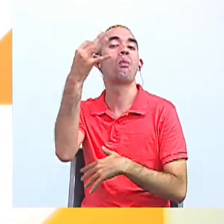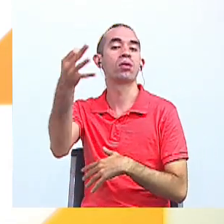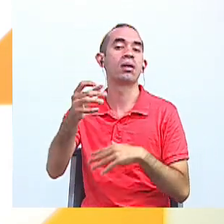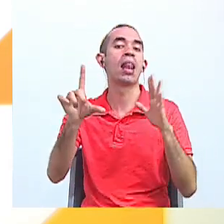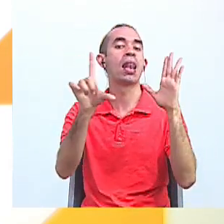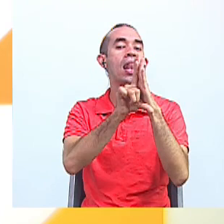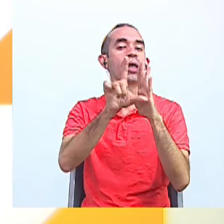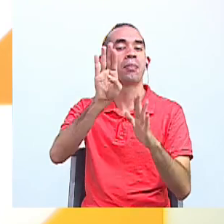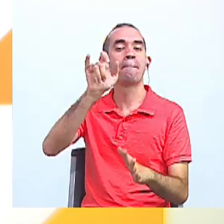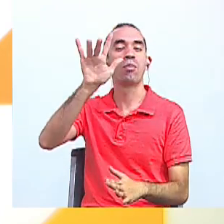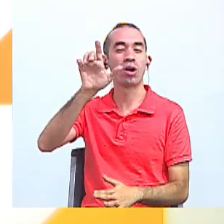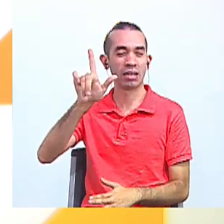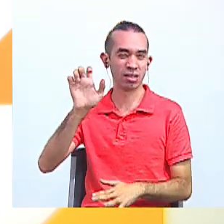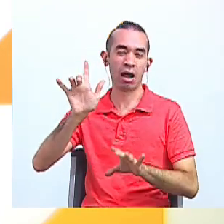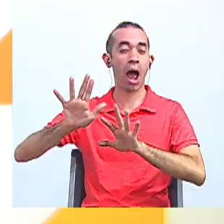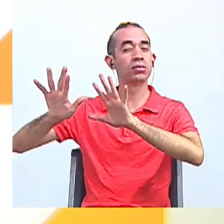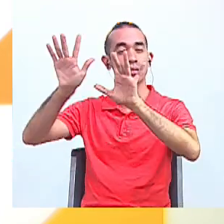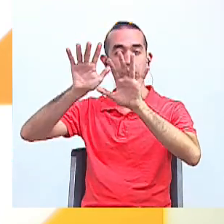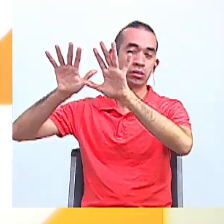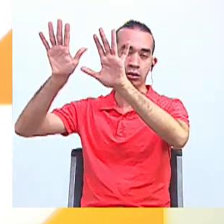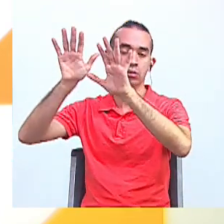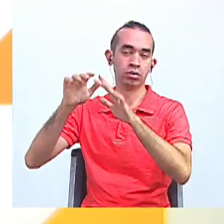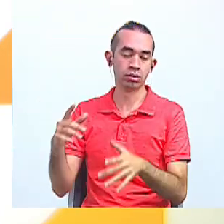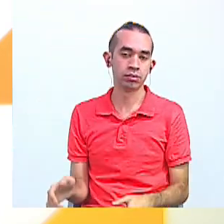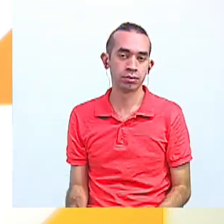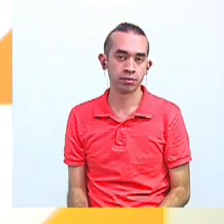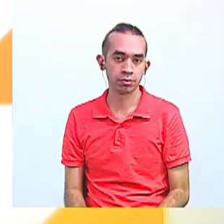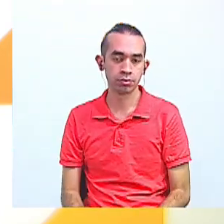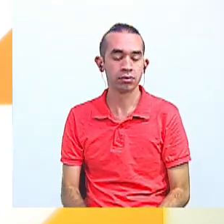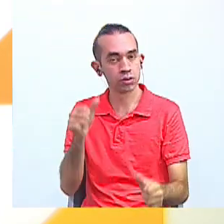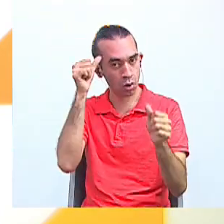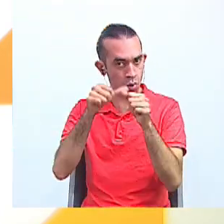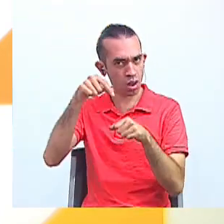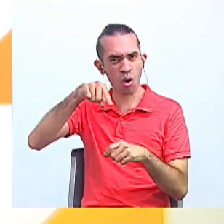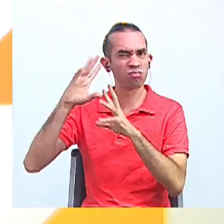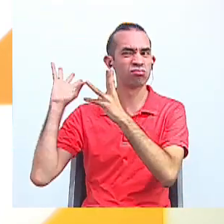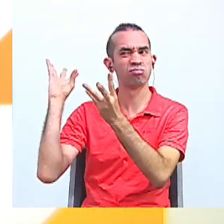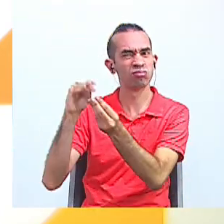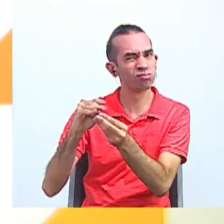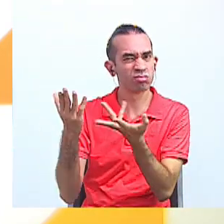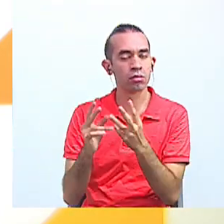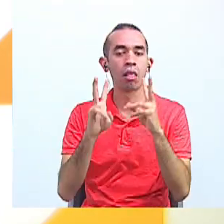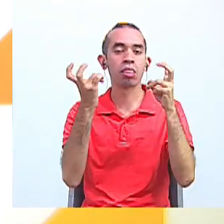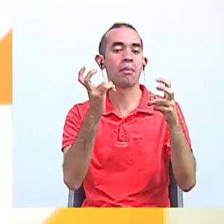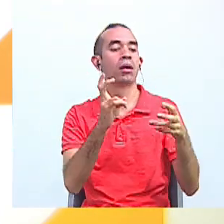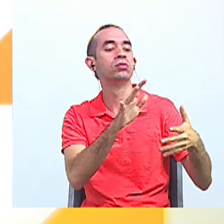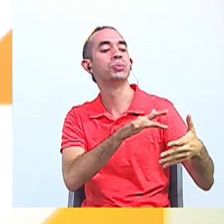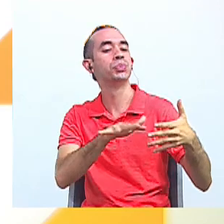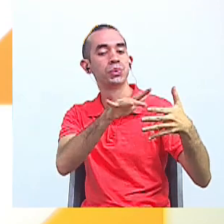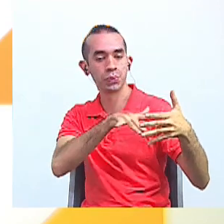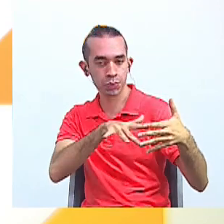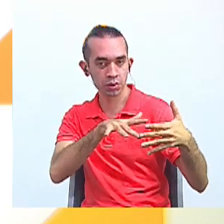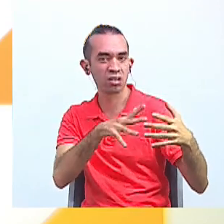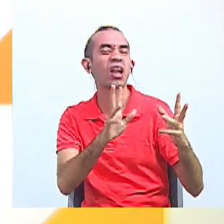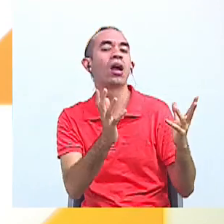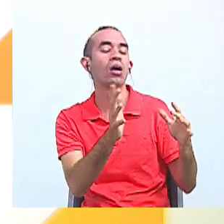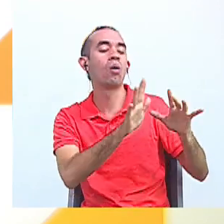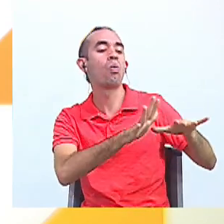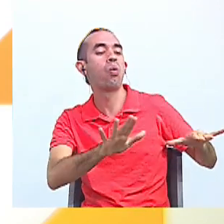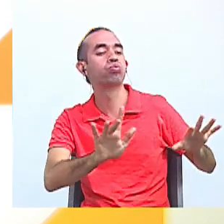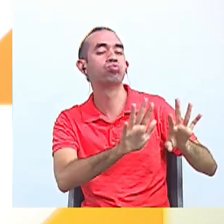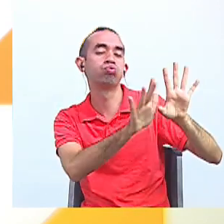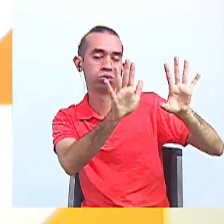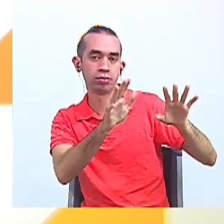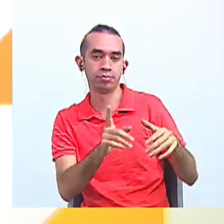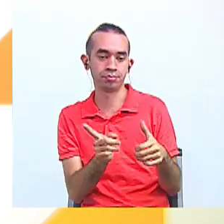Boyle. Recordemos qué vimos hoy. Hoy vimos sobre la hidrostática, la definición. Vimos en la primera